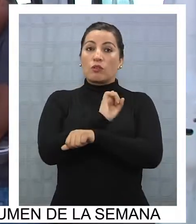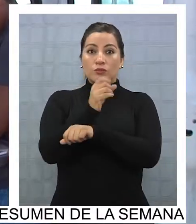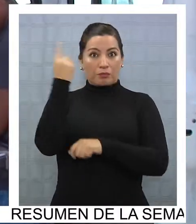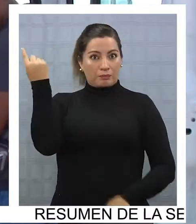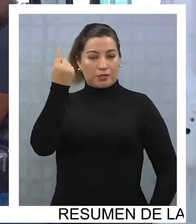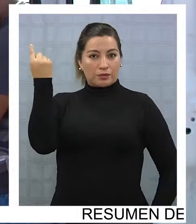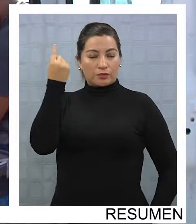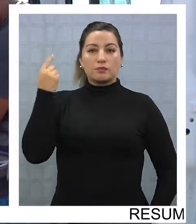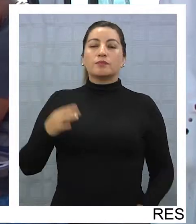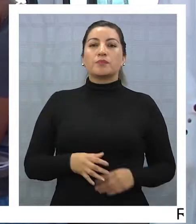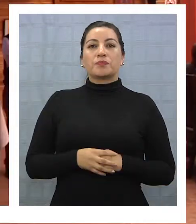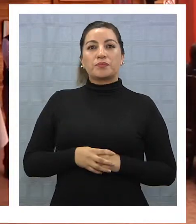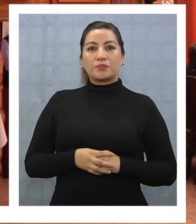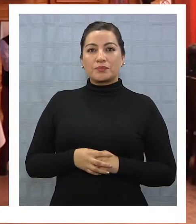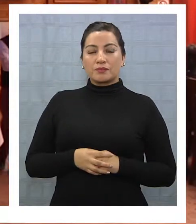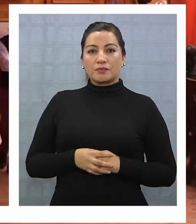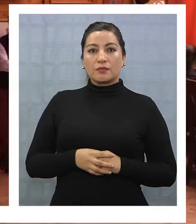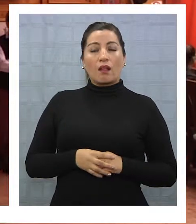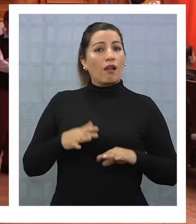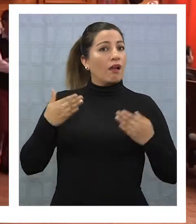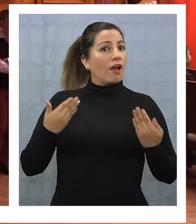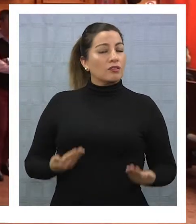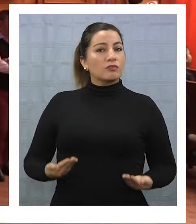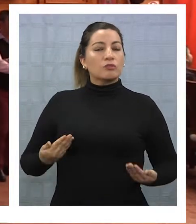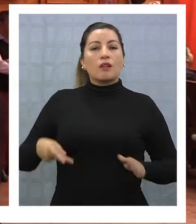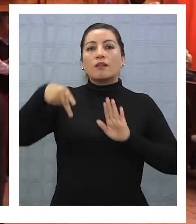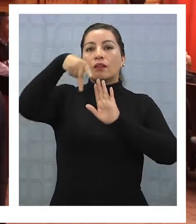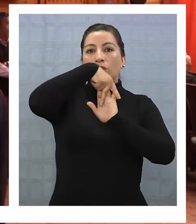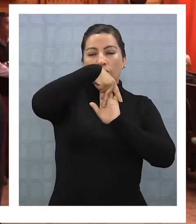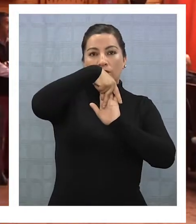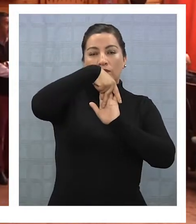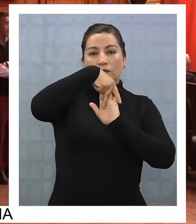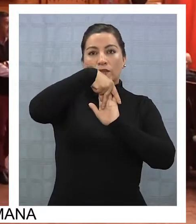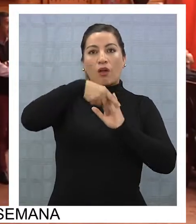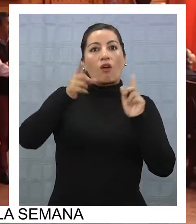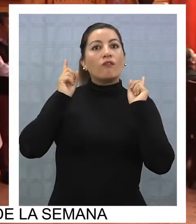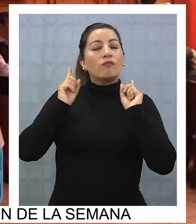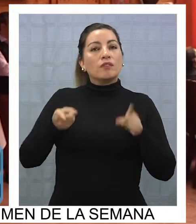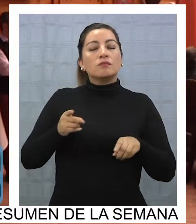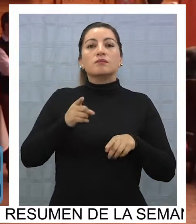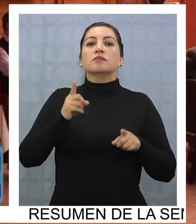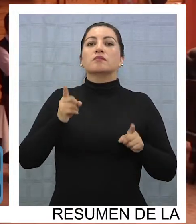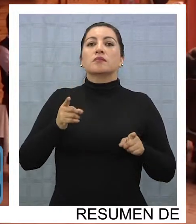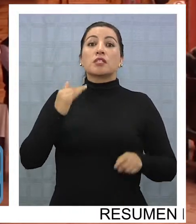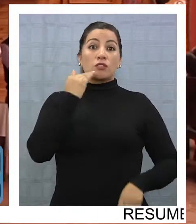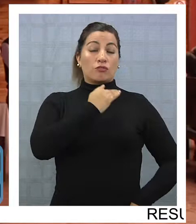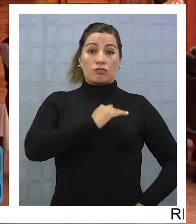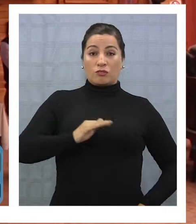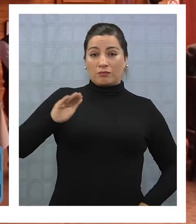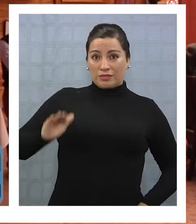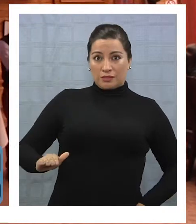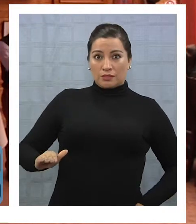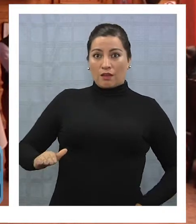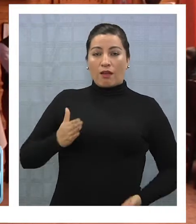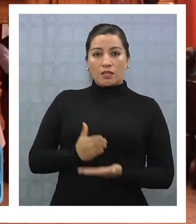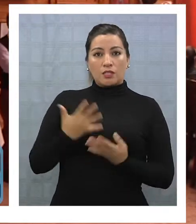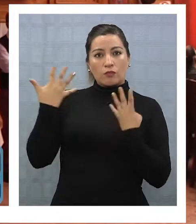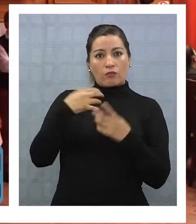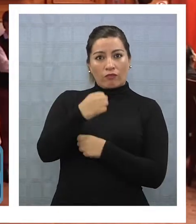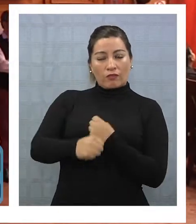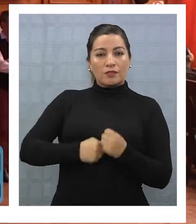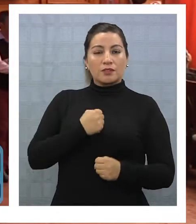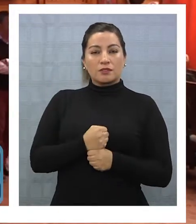particulares. Está vigente la normativa que obliga a que los menores de hasta 9